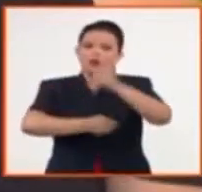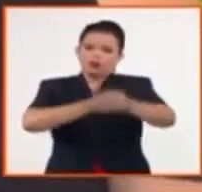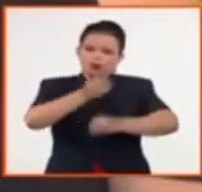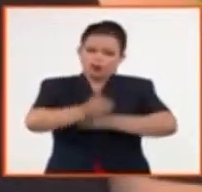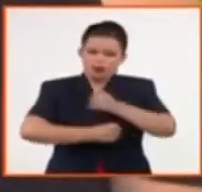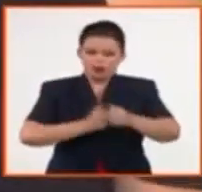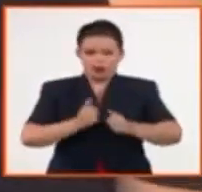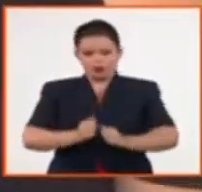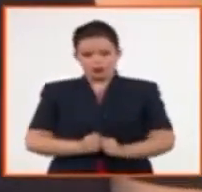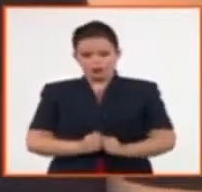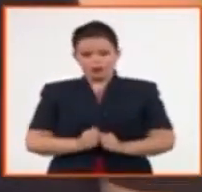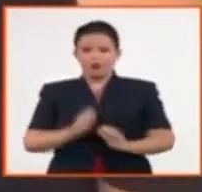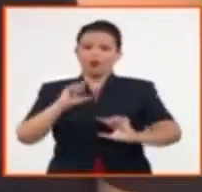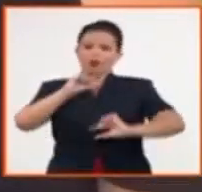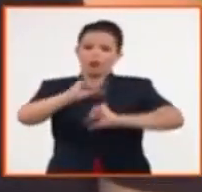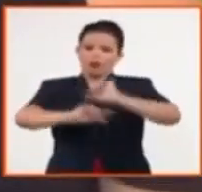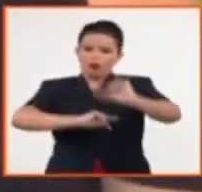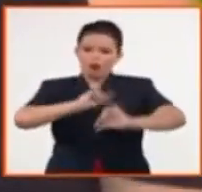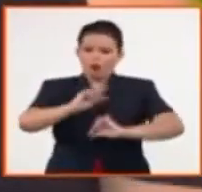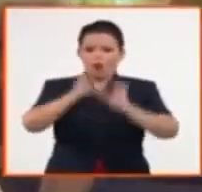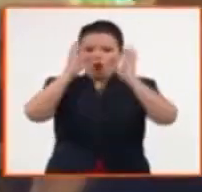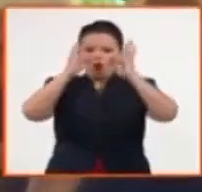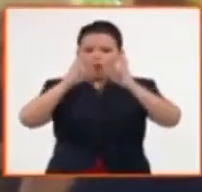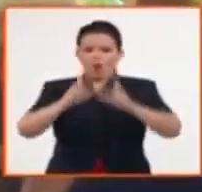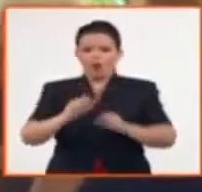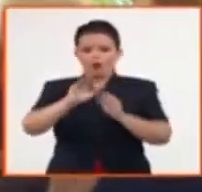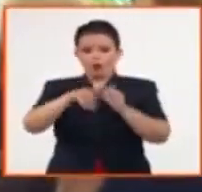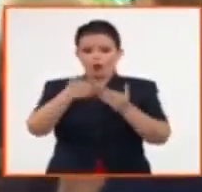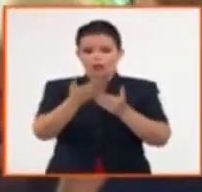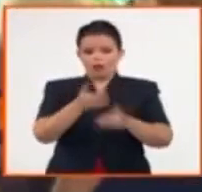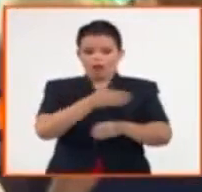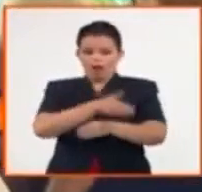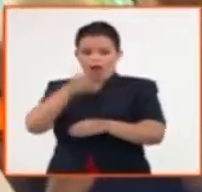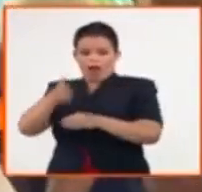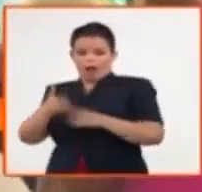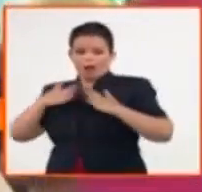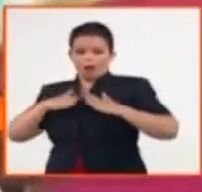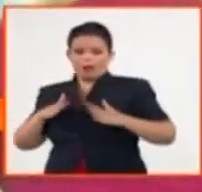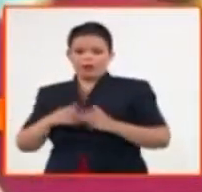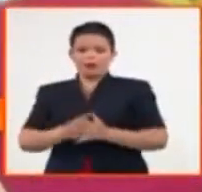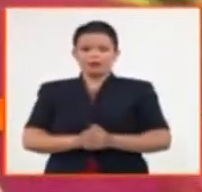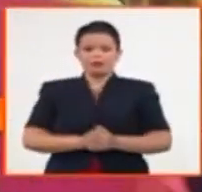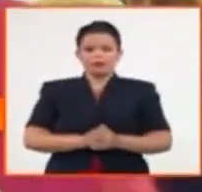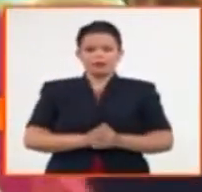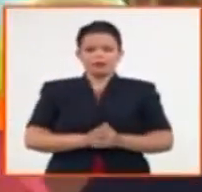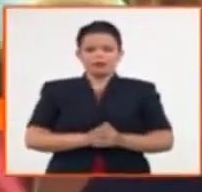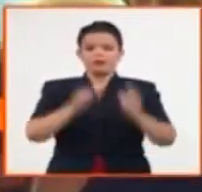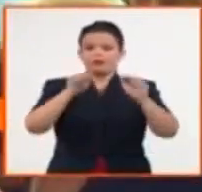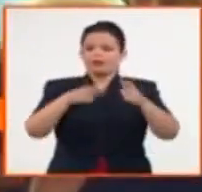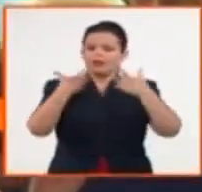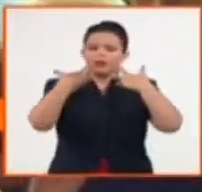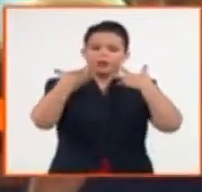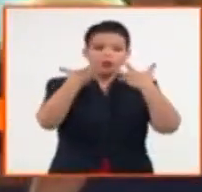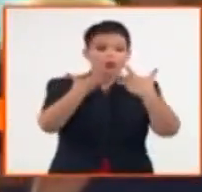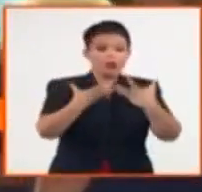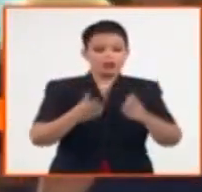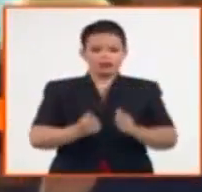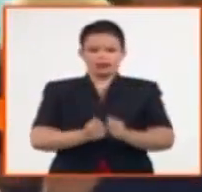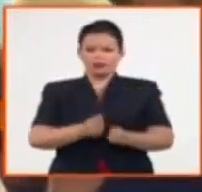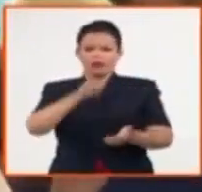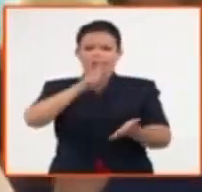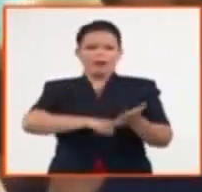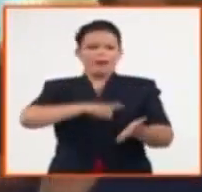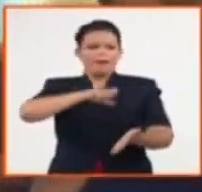recorrido, que el tiempo de duración que se establece. Representa algo grande, tanto para estudiantes, padres,